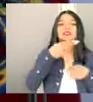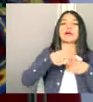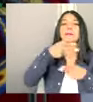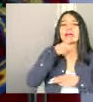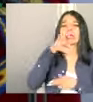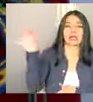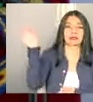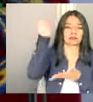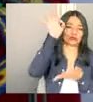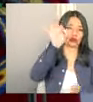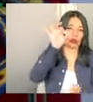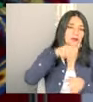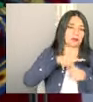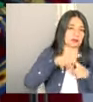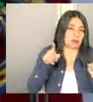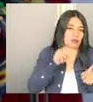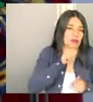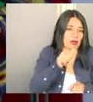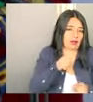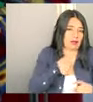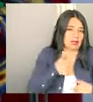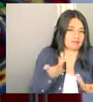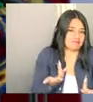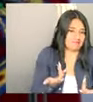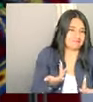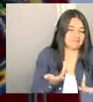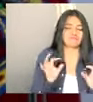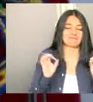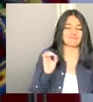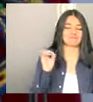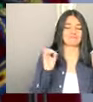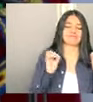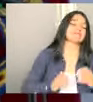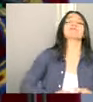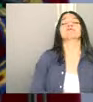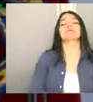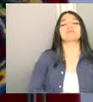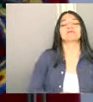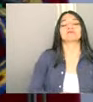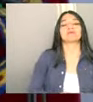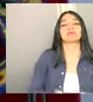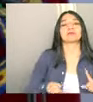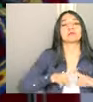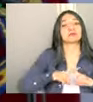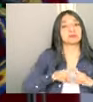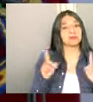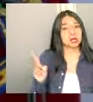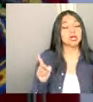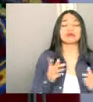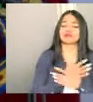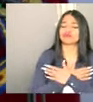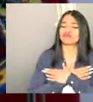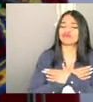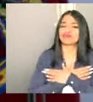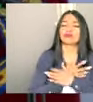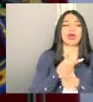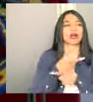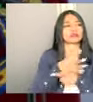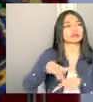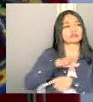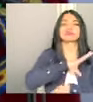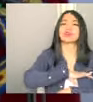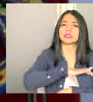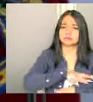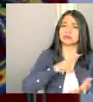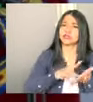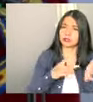bancada, y por lo tanto todavía no he hecho yo las conversaciones con los otros concejales. Pero avisoro una buena predisposición en el Consejo Metropolitano